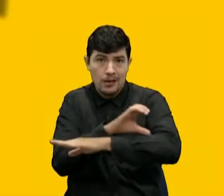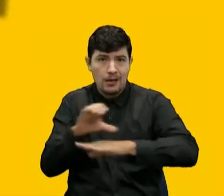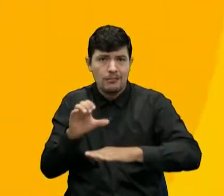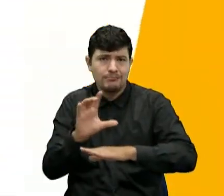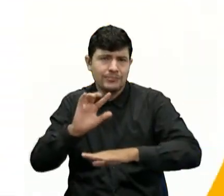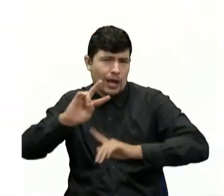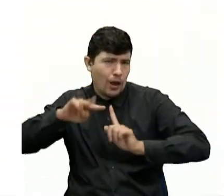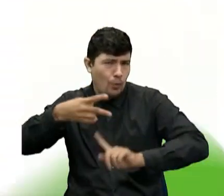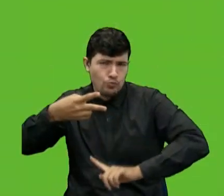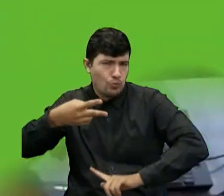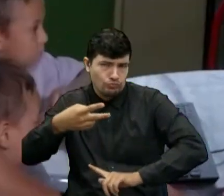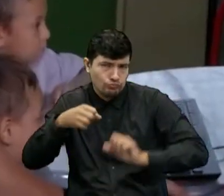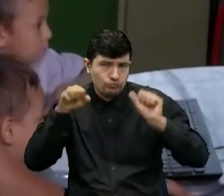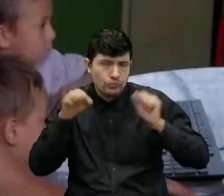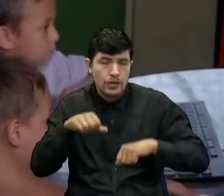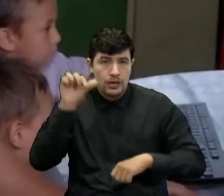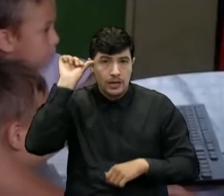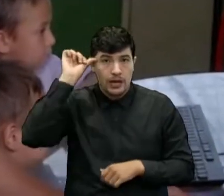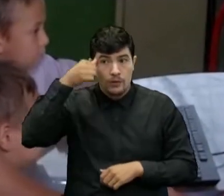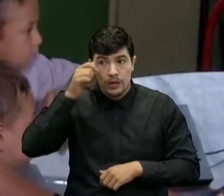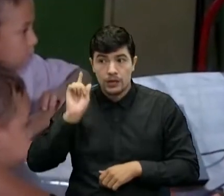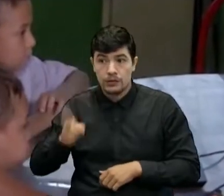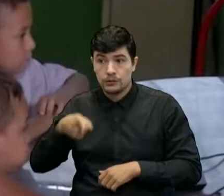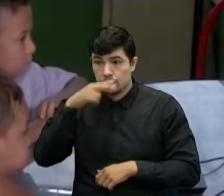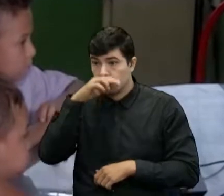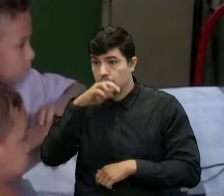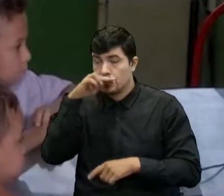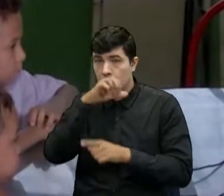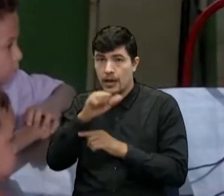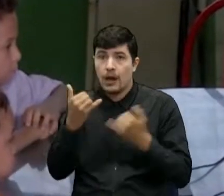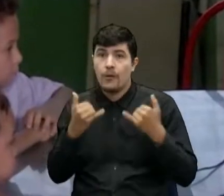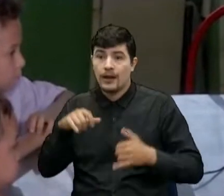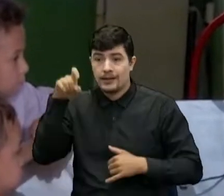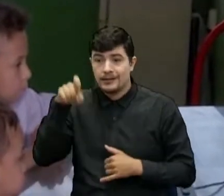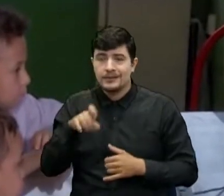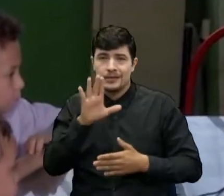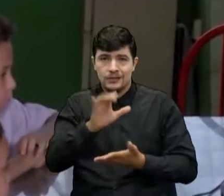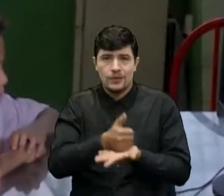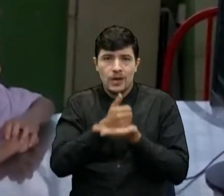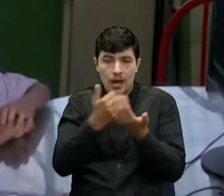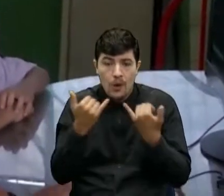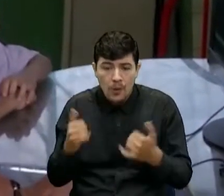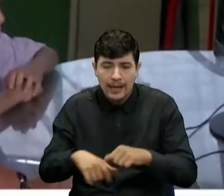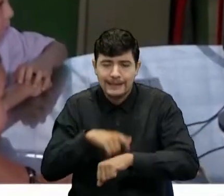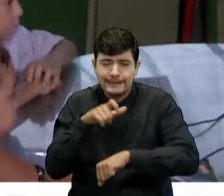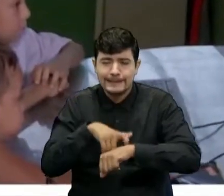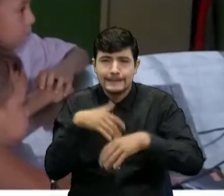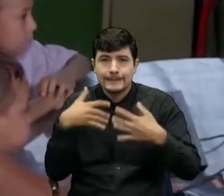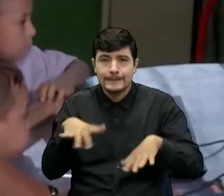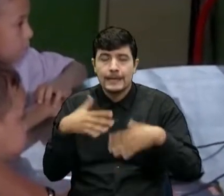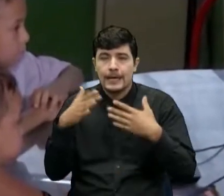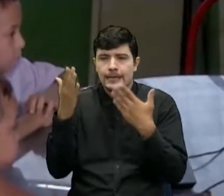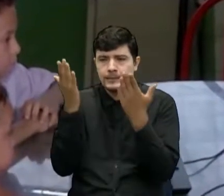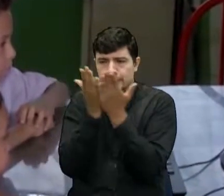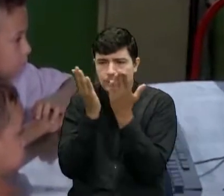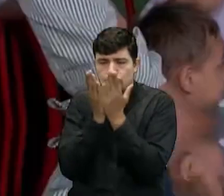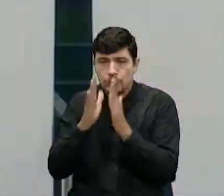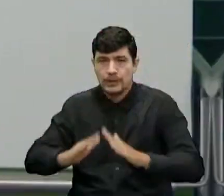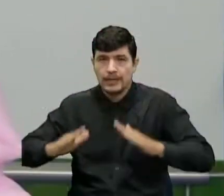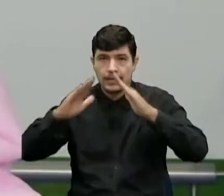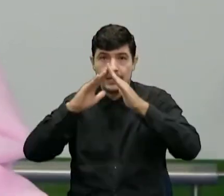nuestros niños Más vulnerables Del departamento Requieren de su ayuda En estos momentos Que estamos en estudio En casa